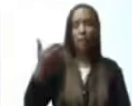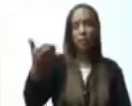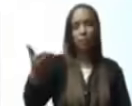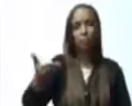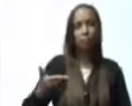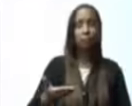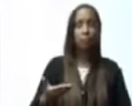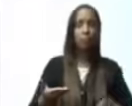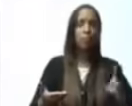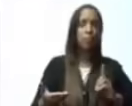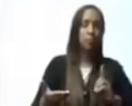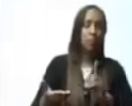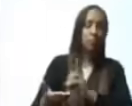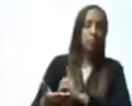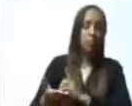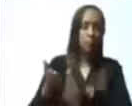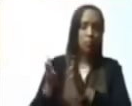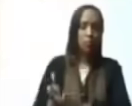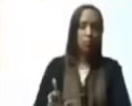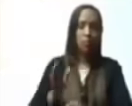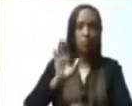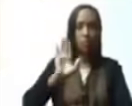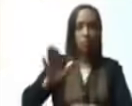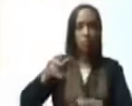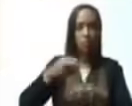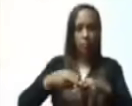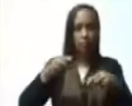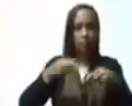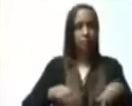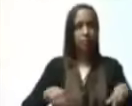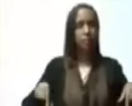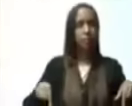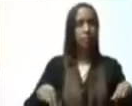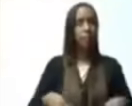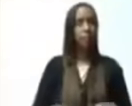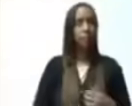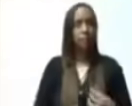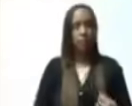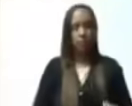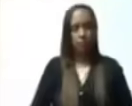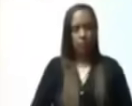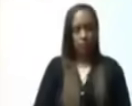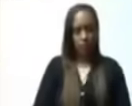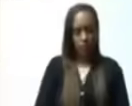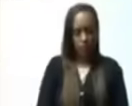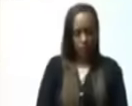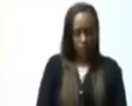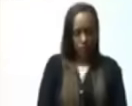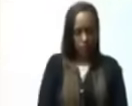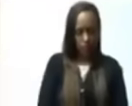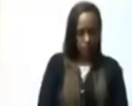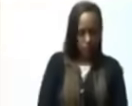Camacho Buenas tardes honorable señora presidenta en